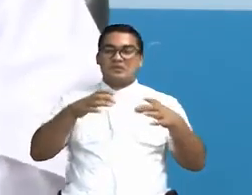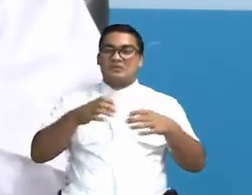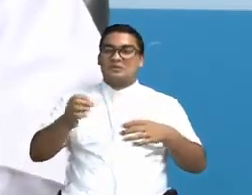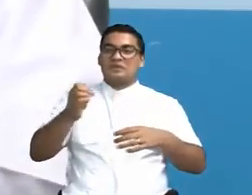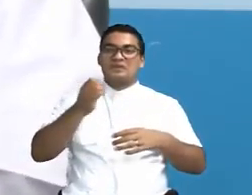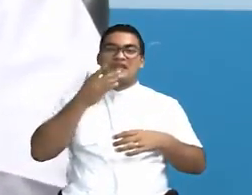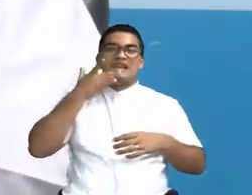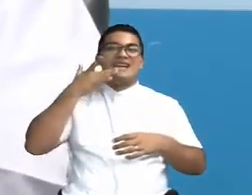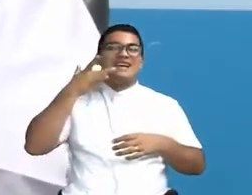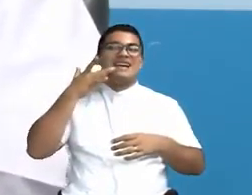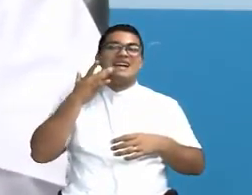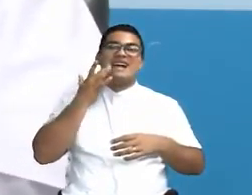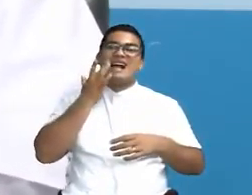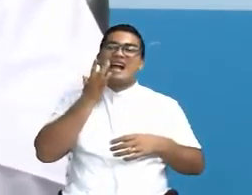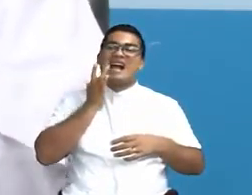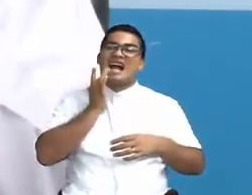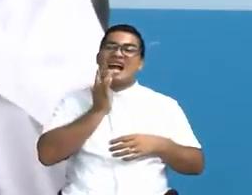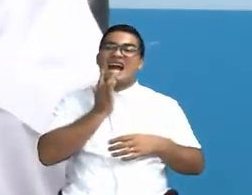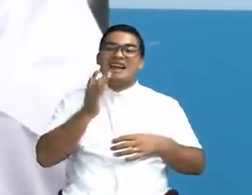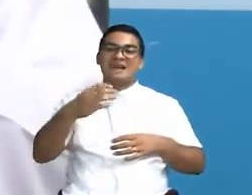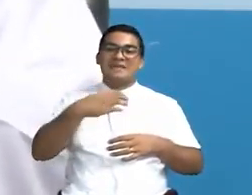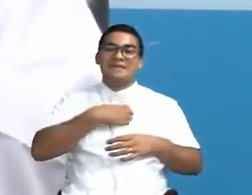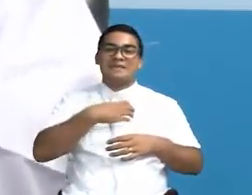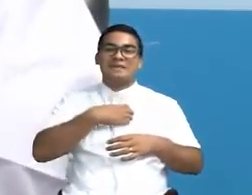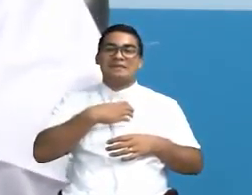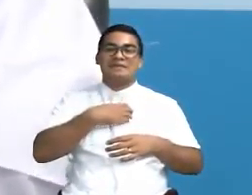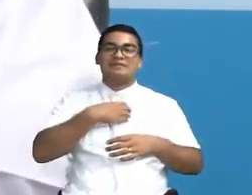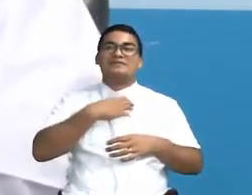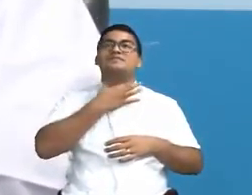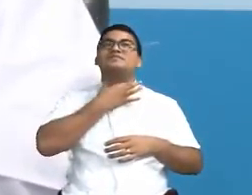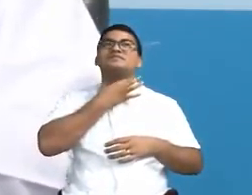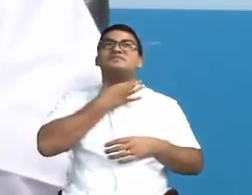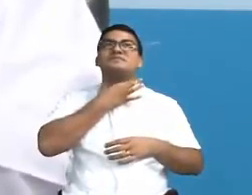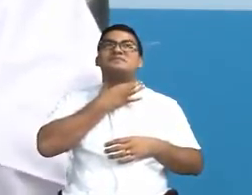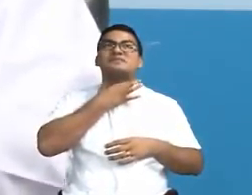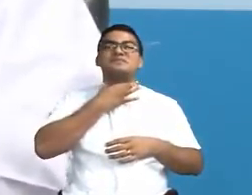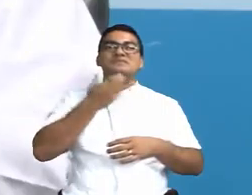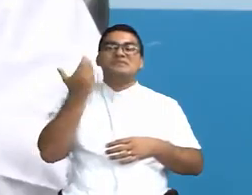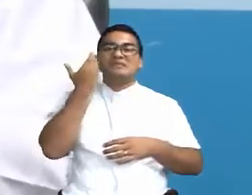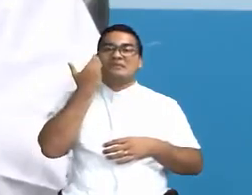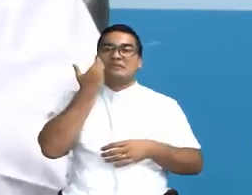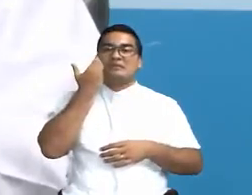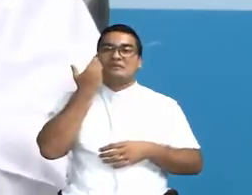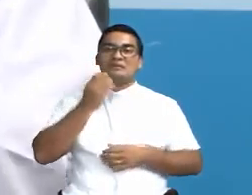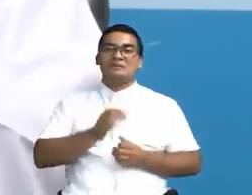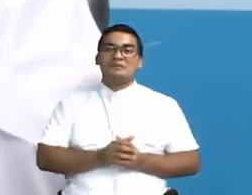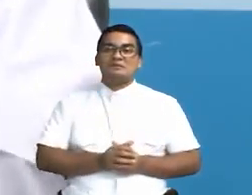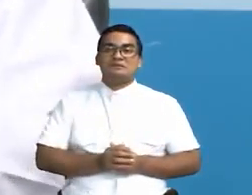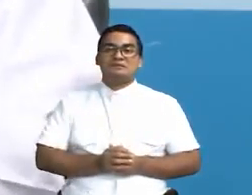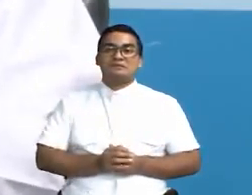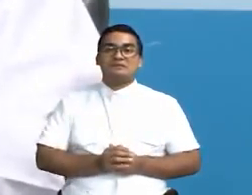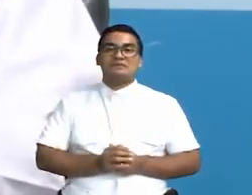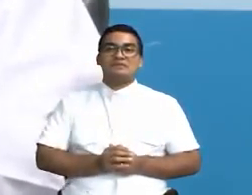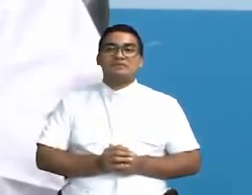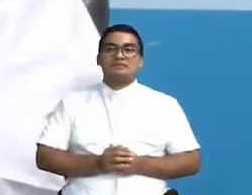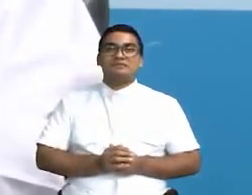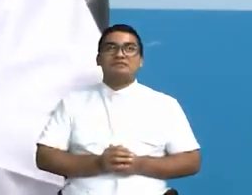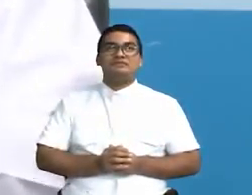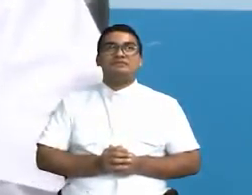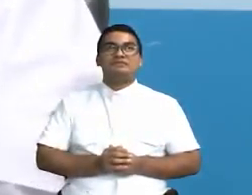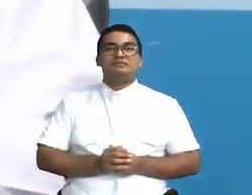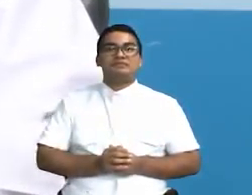que intervienen tanto la parte de nuestra faringe, las amígdalas, y que también tiene que ver con la parte